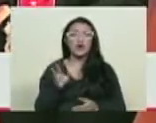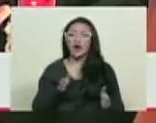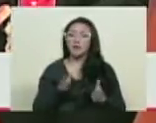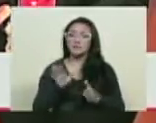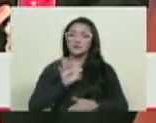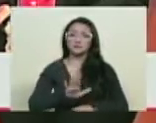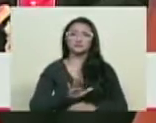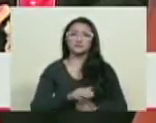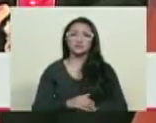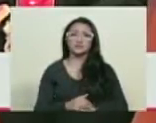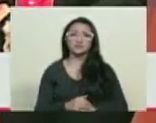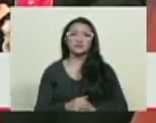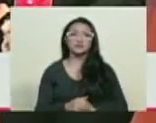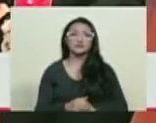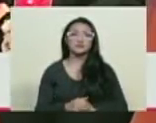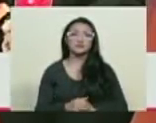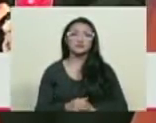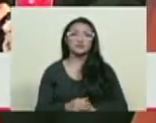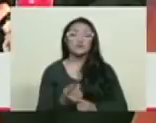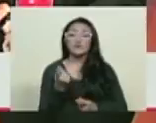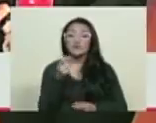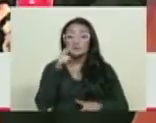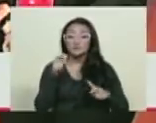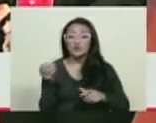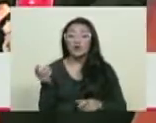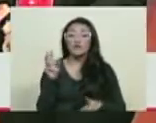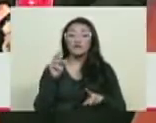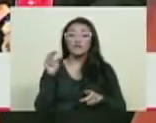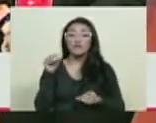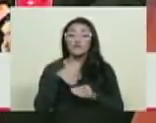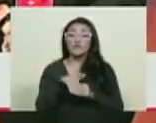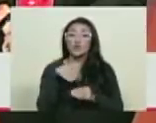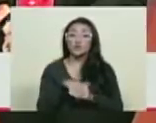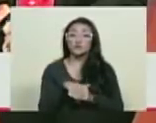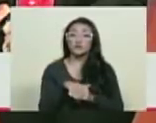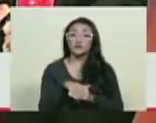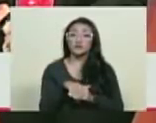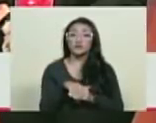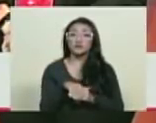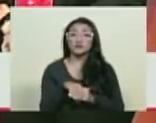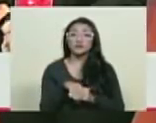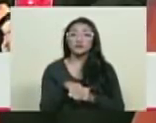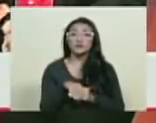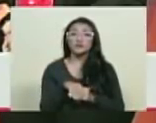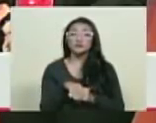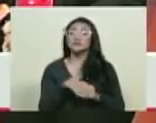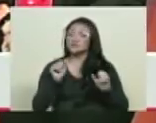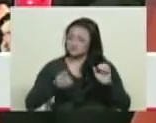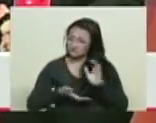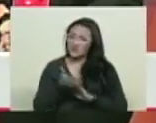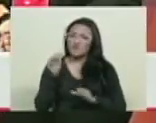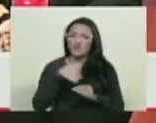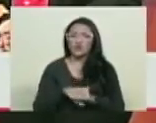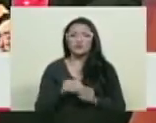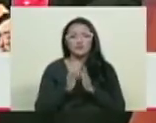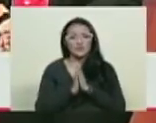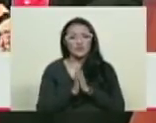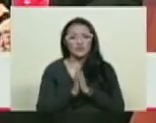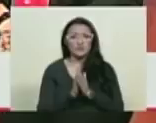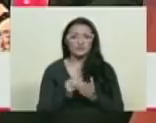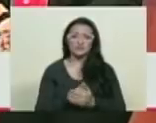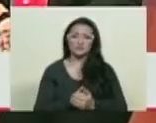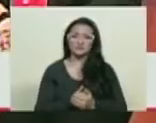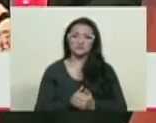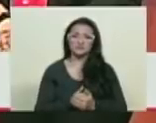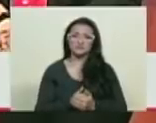y le digo a los que no han votado por una o por otra salga a votar consciente